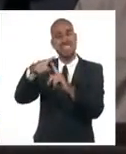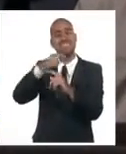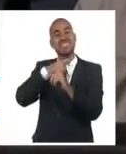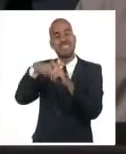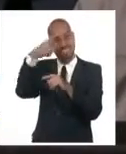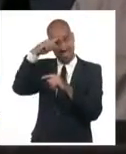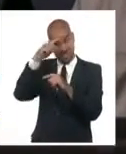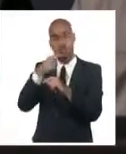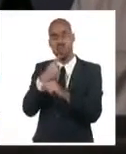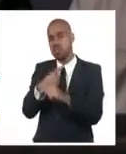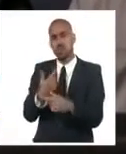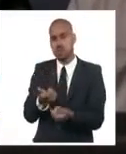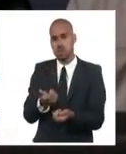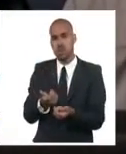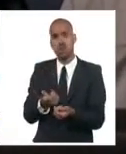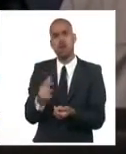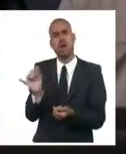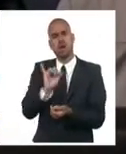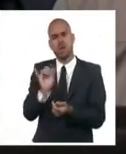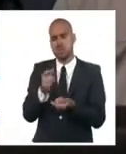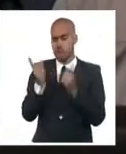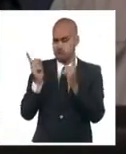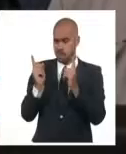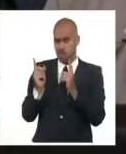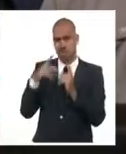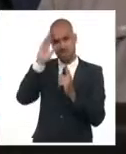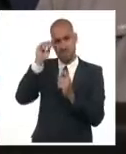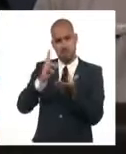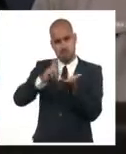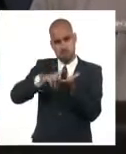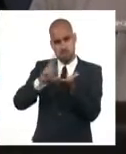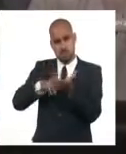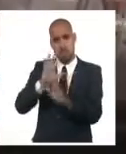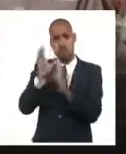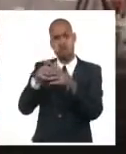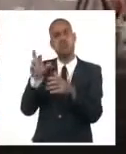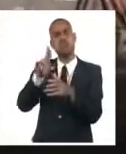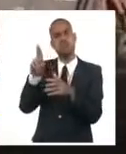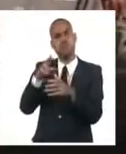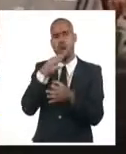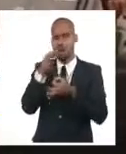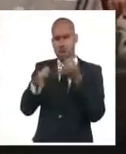quien manifestó el punto de vista de los políticos pertenecientes al Partido Republicano.